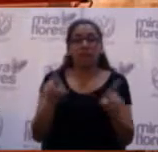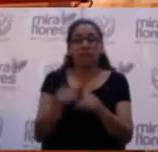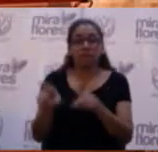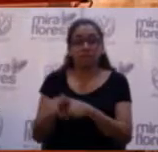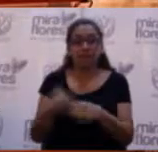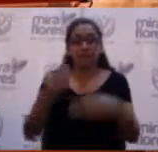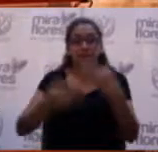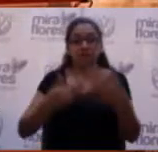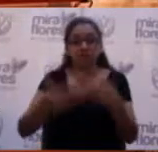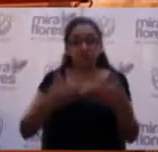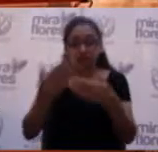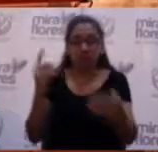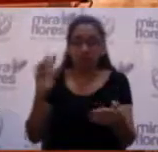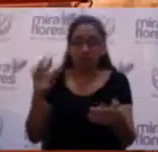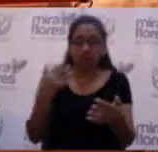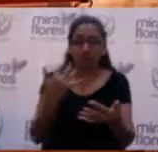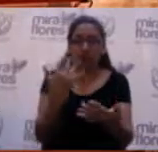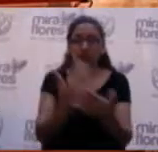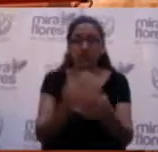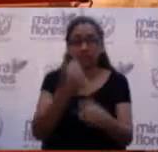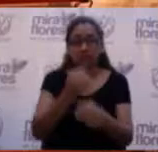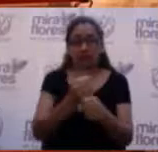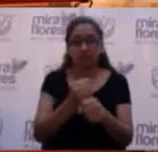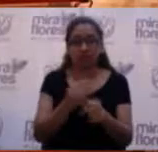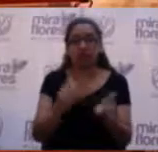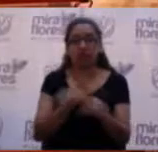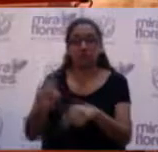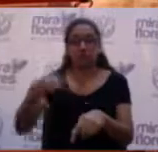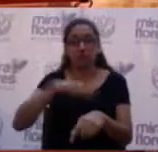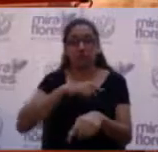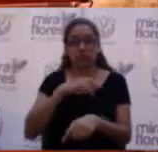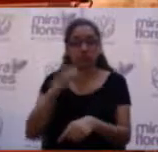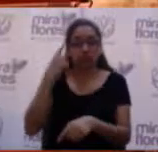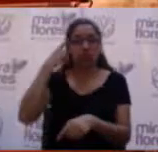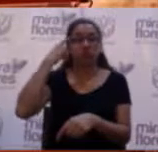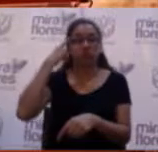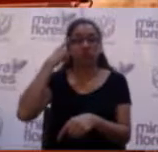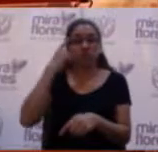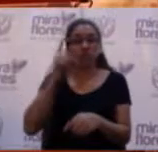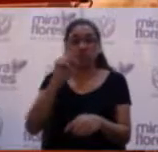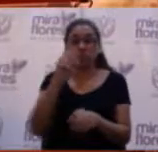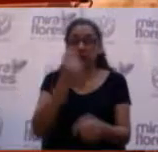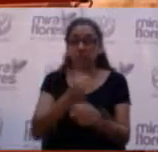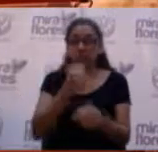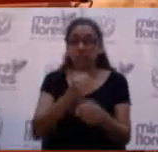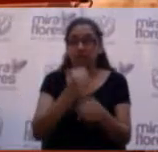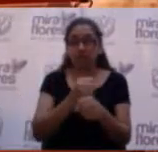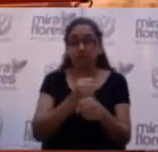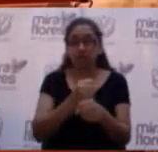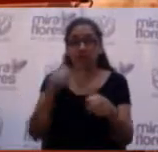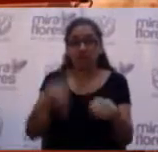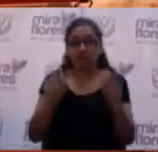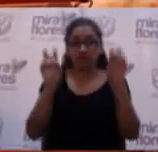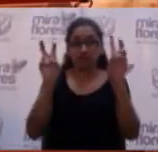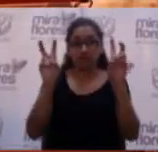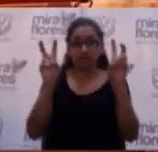lo que venimos haciendo últimamente. Somos conscientes que a través de un trabajo de esta naturaleza,